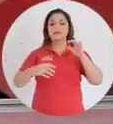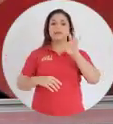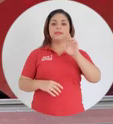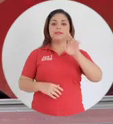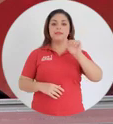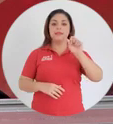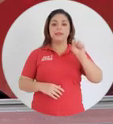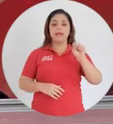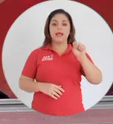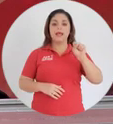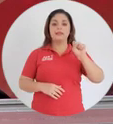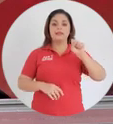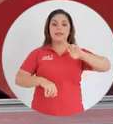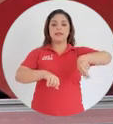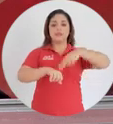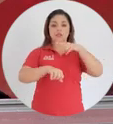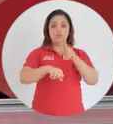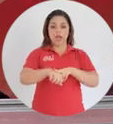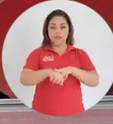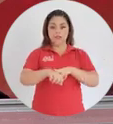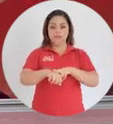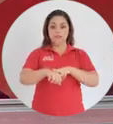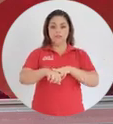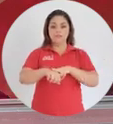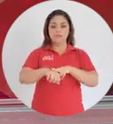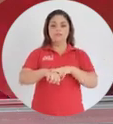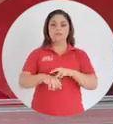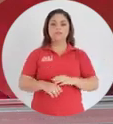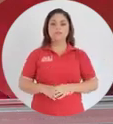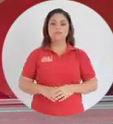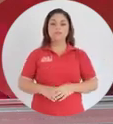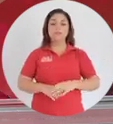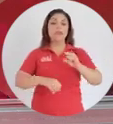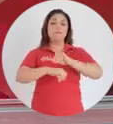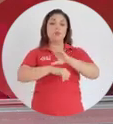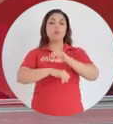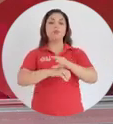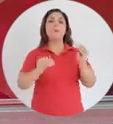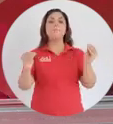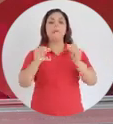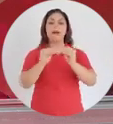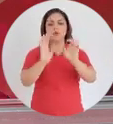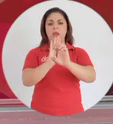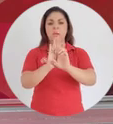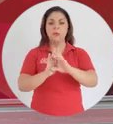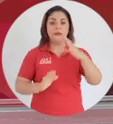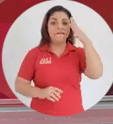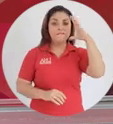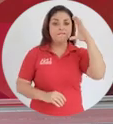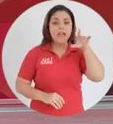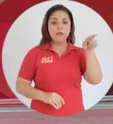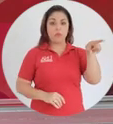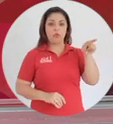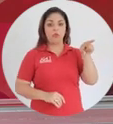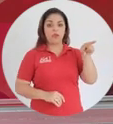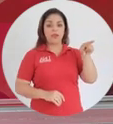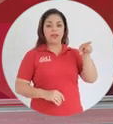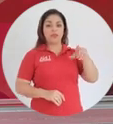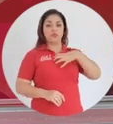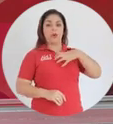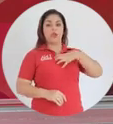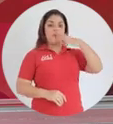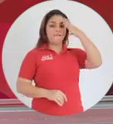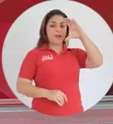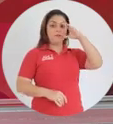transnacionales. Influye más en mi vida Zuckerberg, el dueño de Facebook, sí, que el presidente